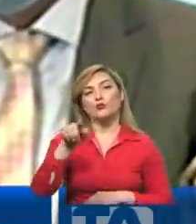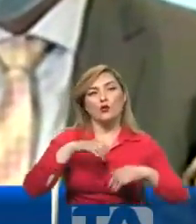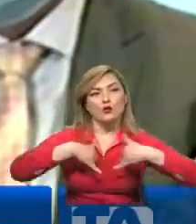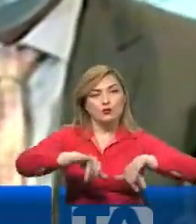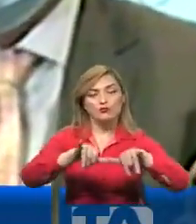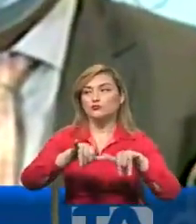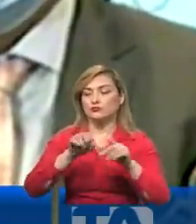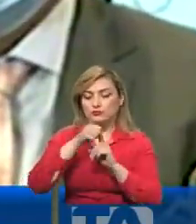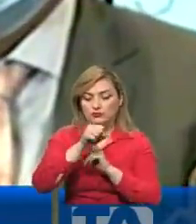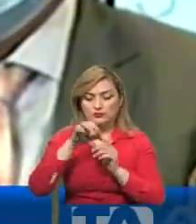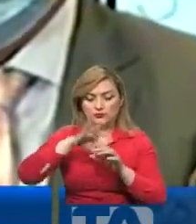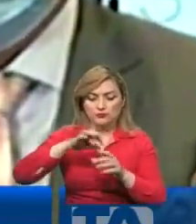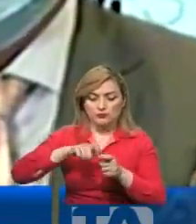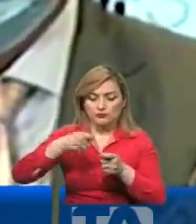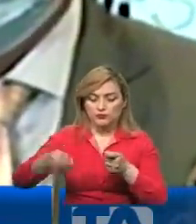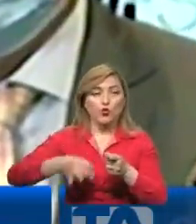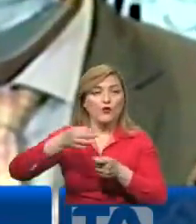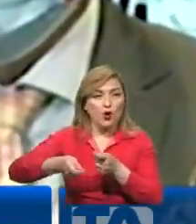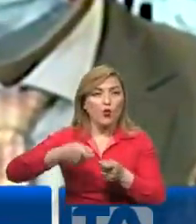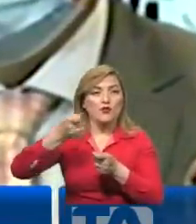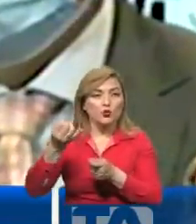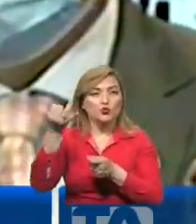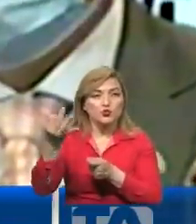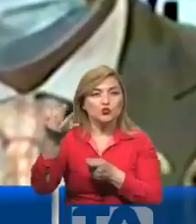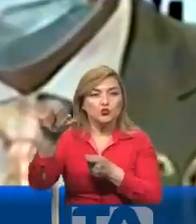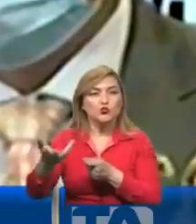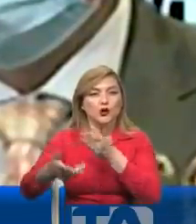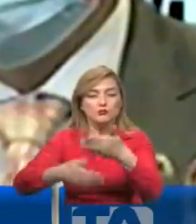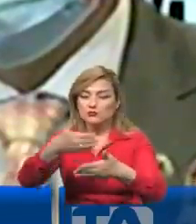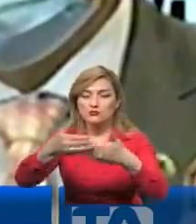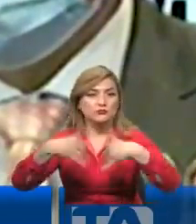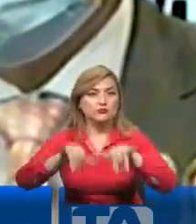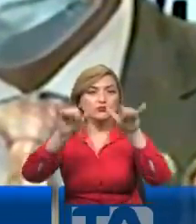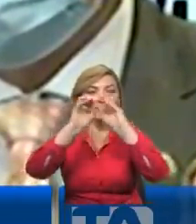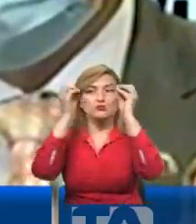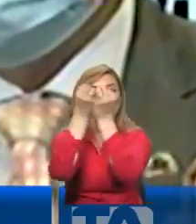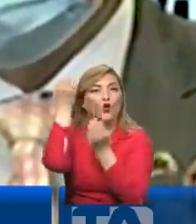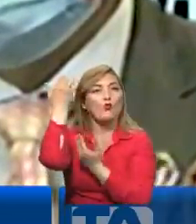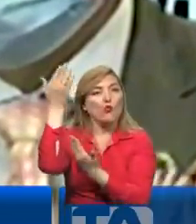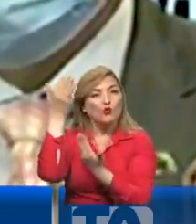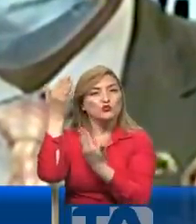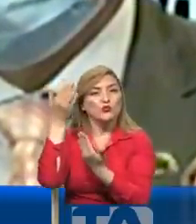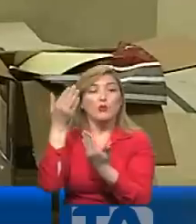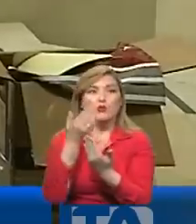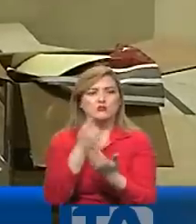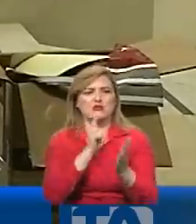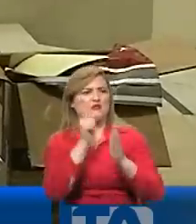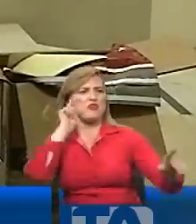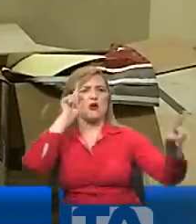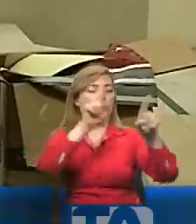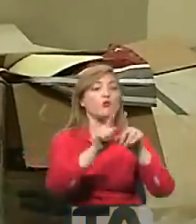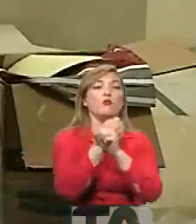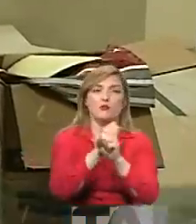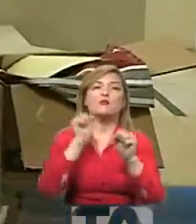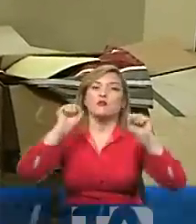de escrutinios y, como vuelvo a indicar, las organizaciones políticas podrán presentar sus recursos. Y si bien